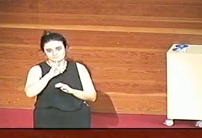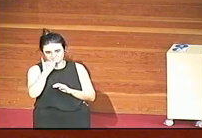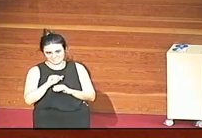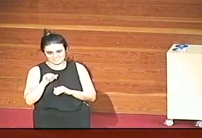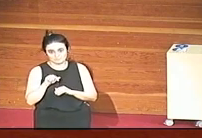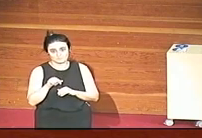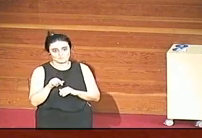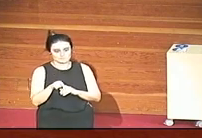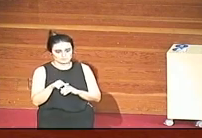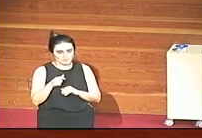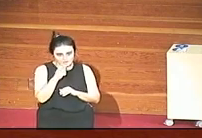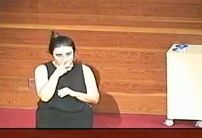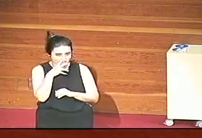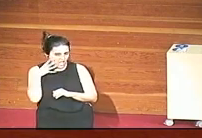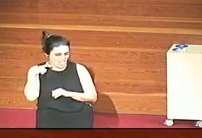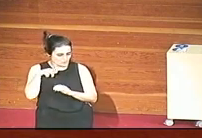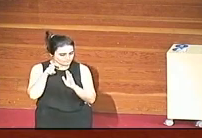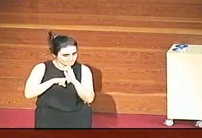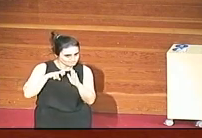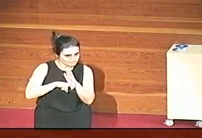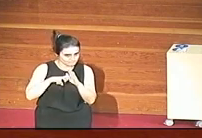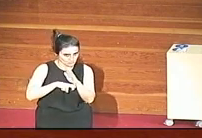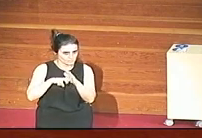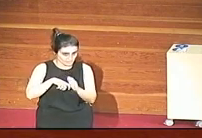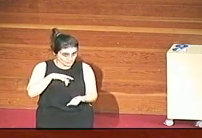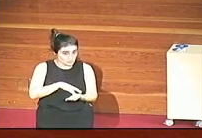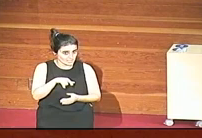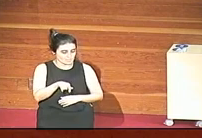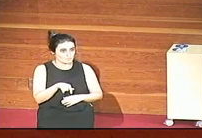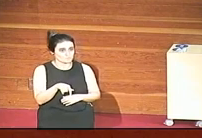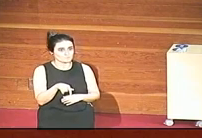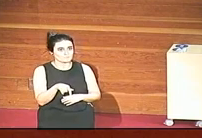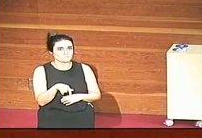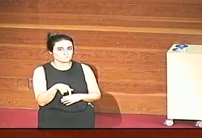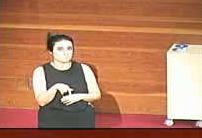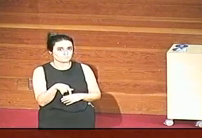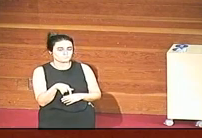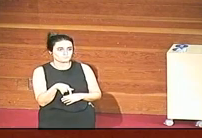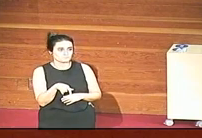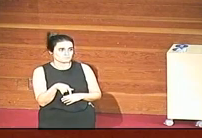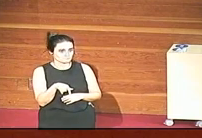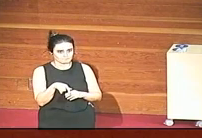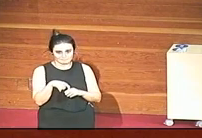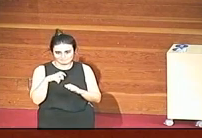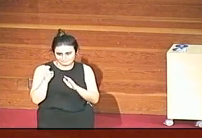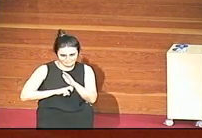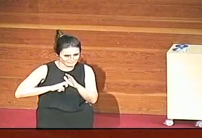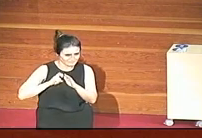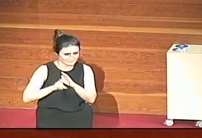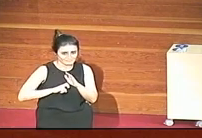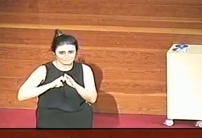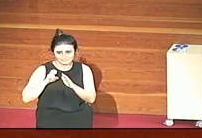durante muchos años el tema de la minería pues bueno que se ha explotado mucho que el